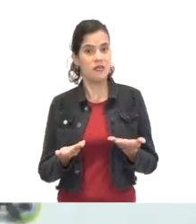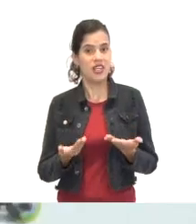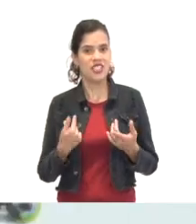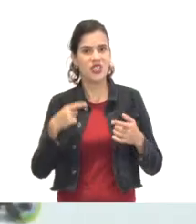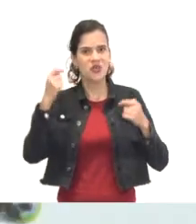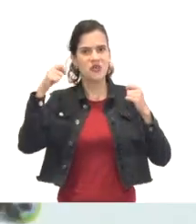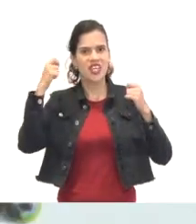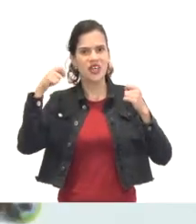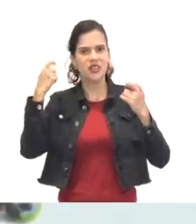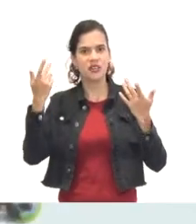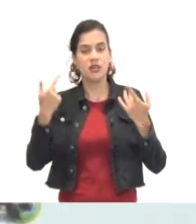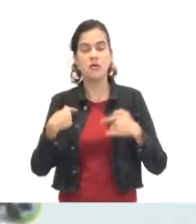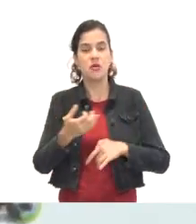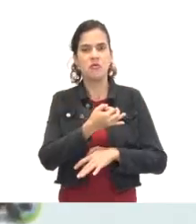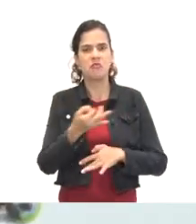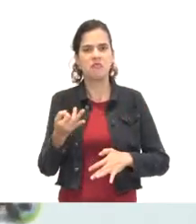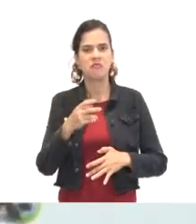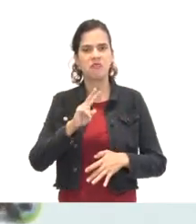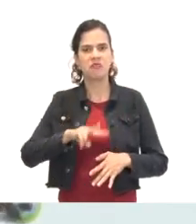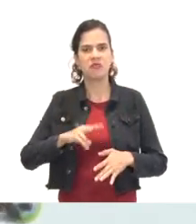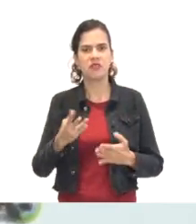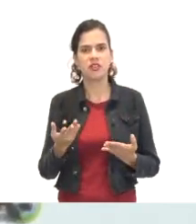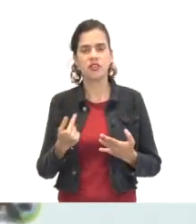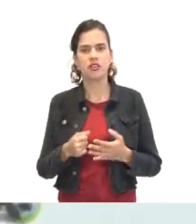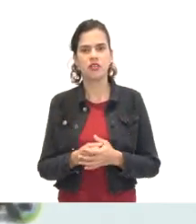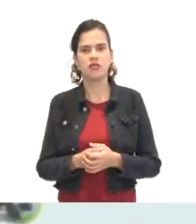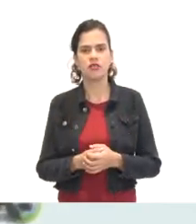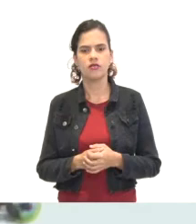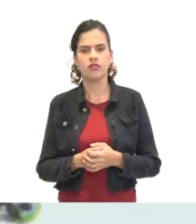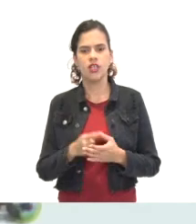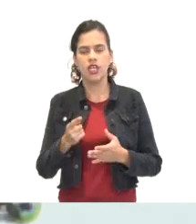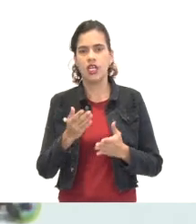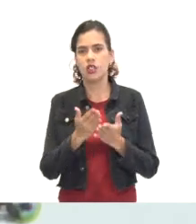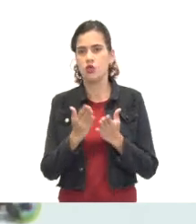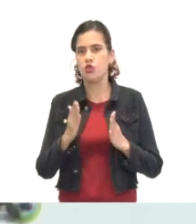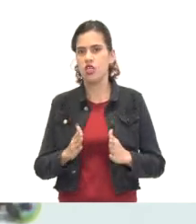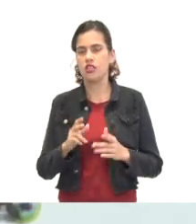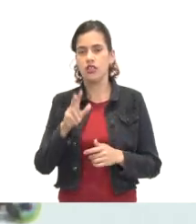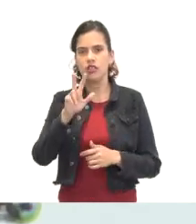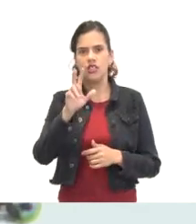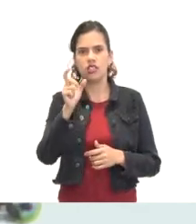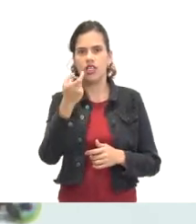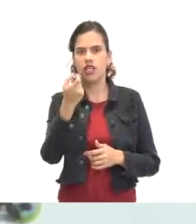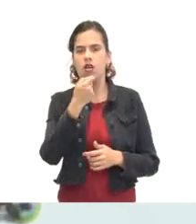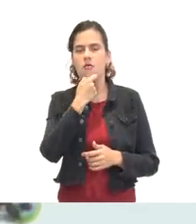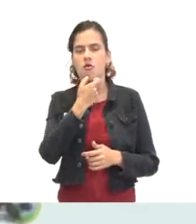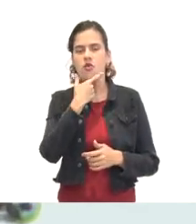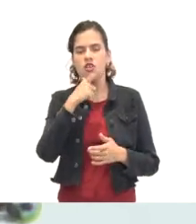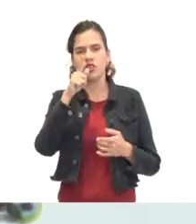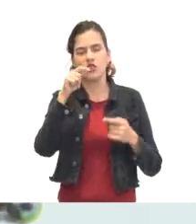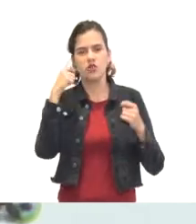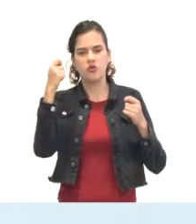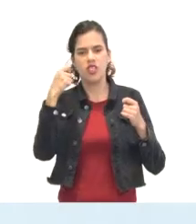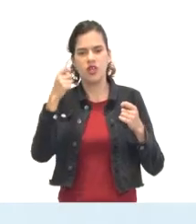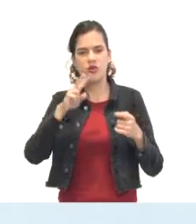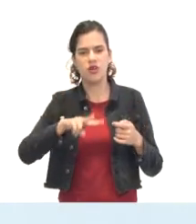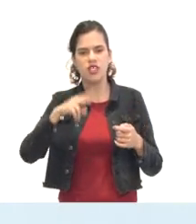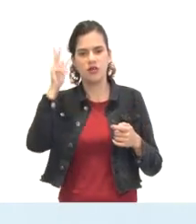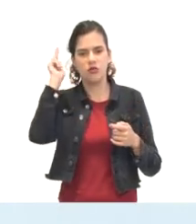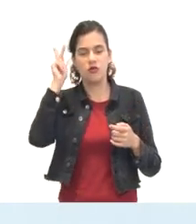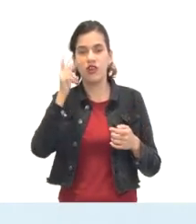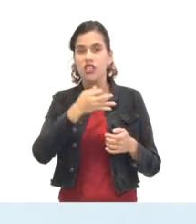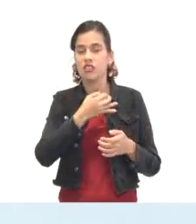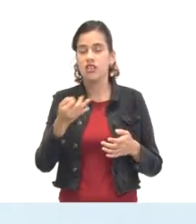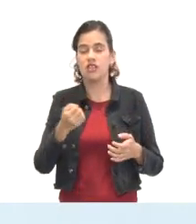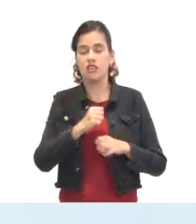El video, excelente. Valentina, estudiantes de tercer grado, muy bonito su video, ¿verdad, profe?